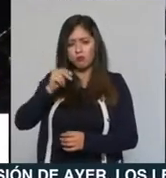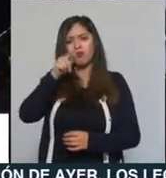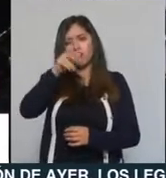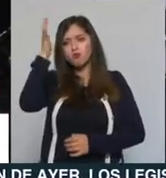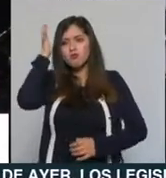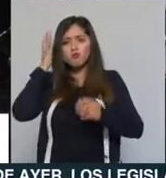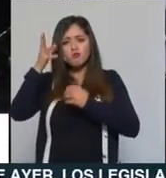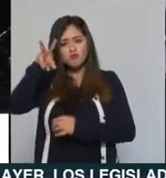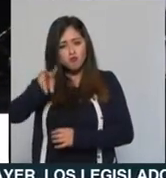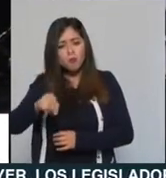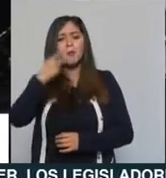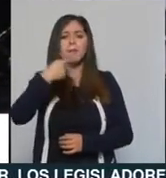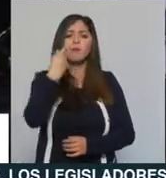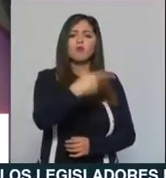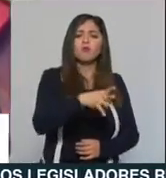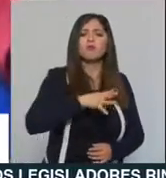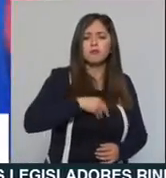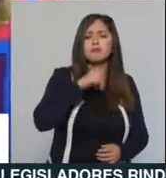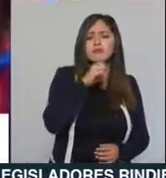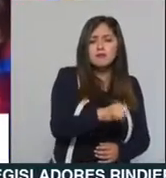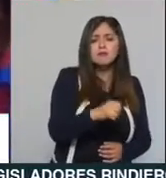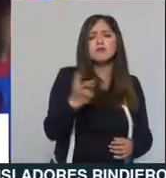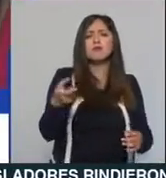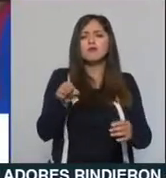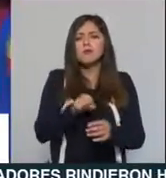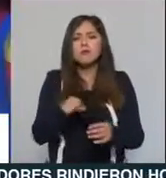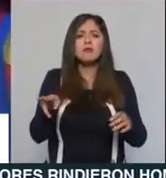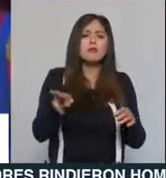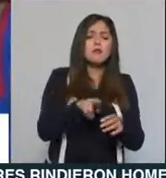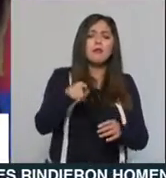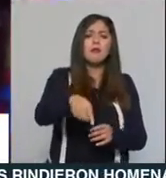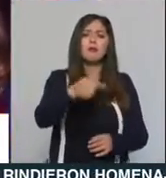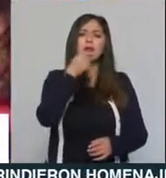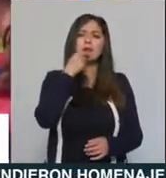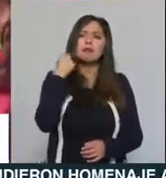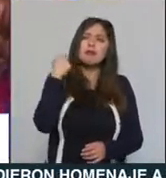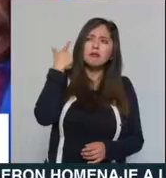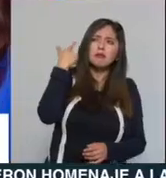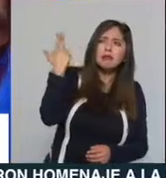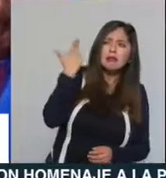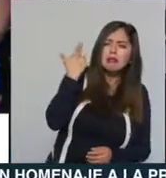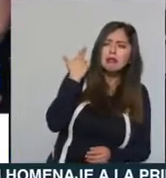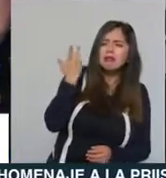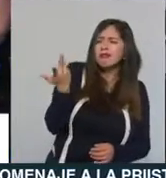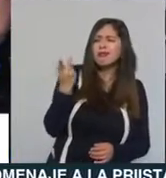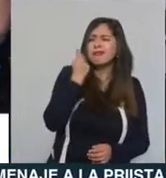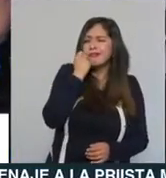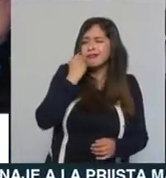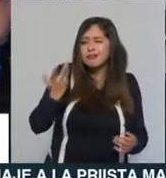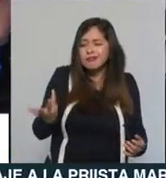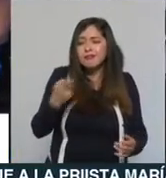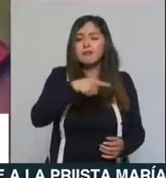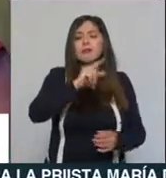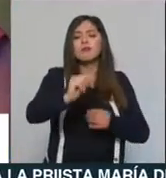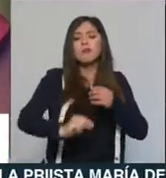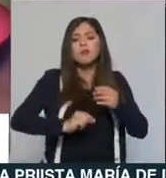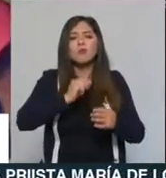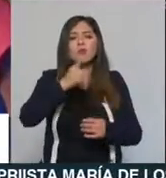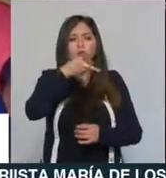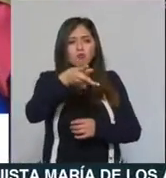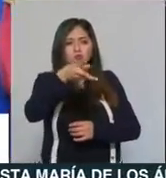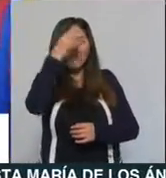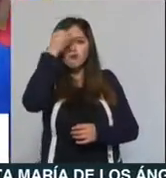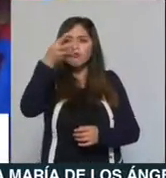sí, o tus sobrinos o tus nietos, a ellos no les importa si cantas bien o mal. Si tienes entonado o no. No, es que después ellos van a tener otros modelos de